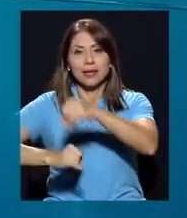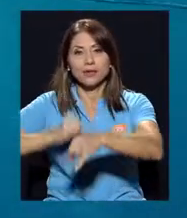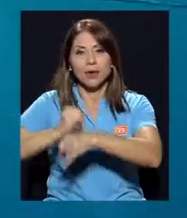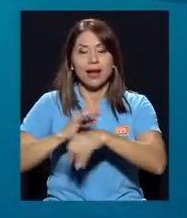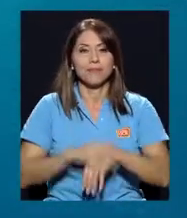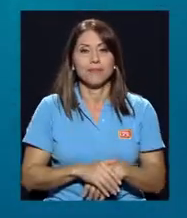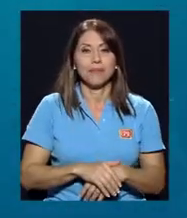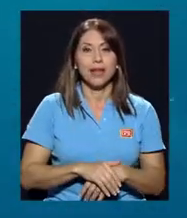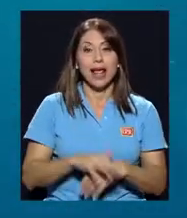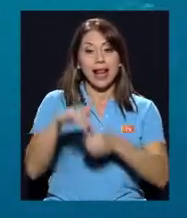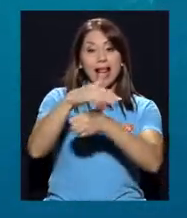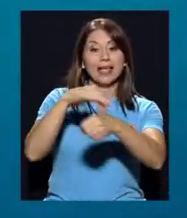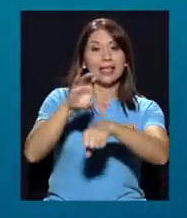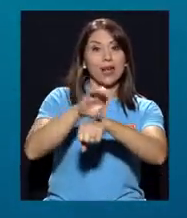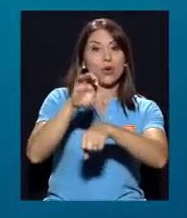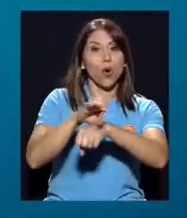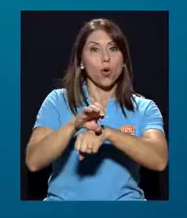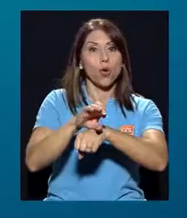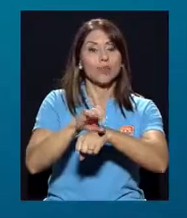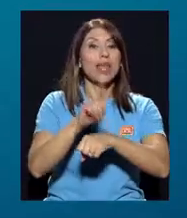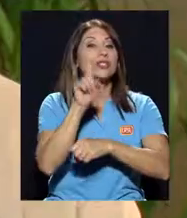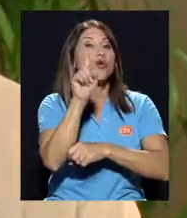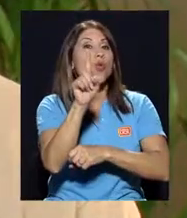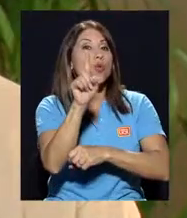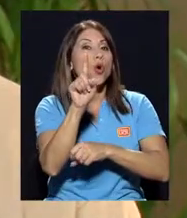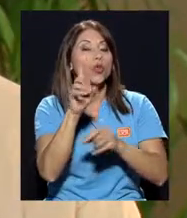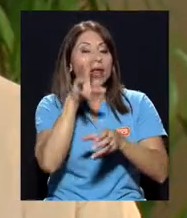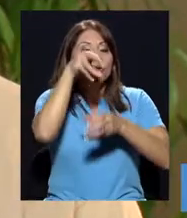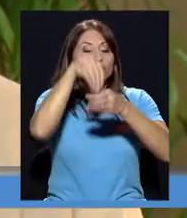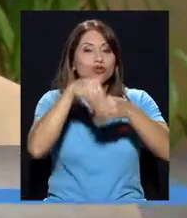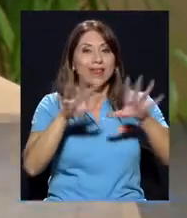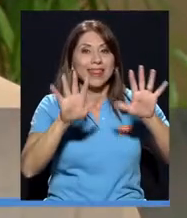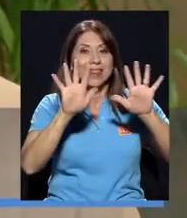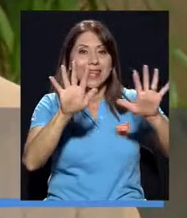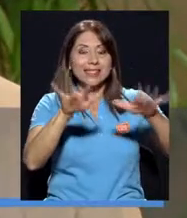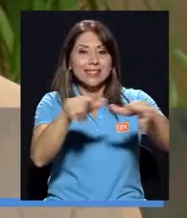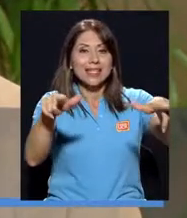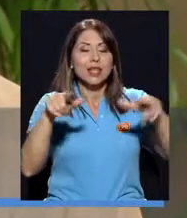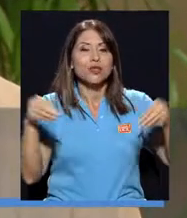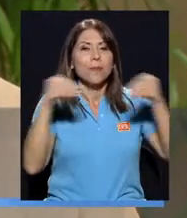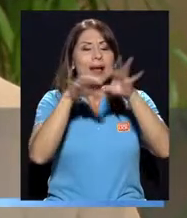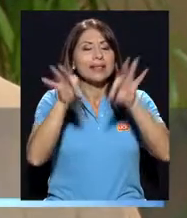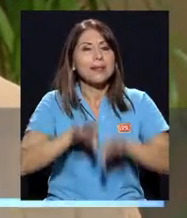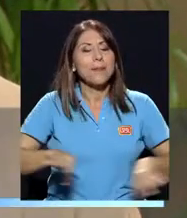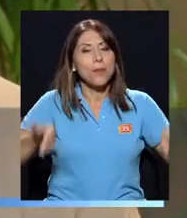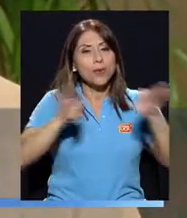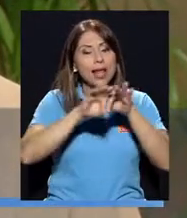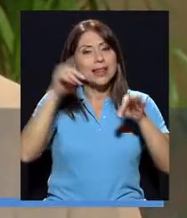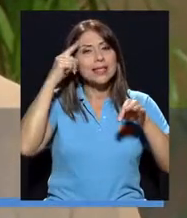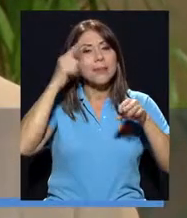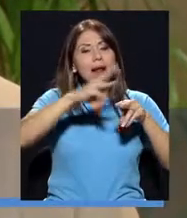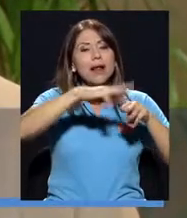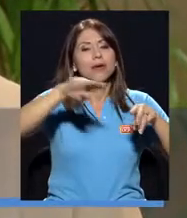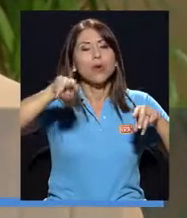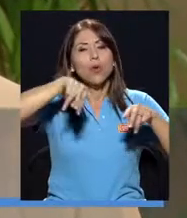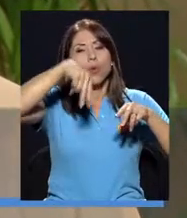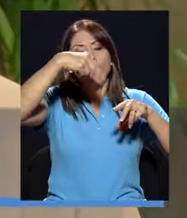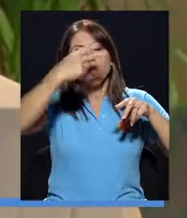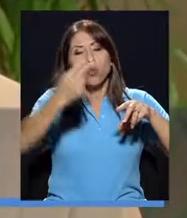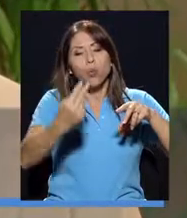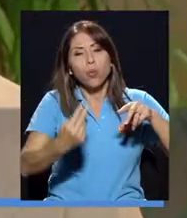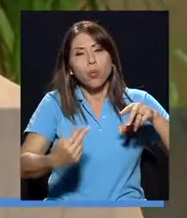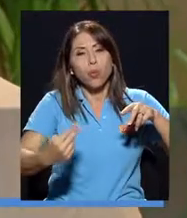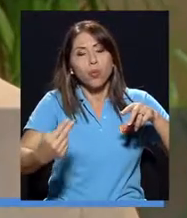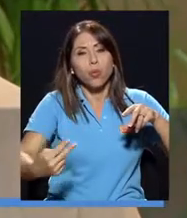los 10 sitios más importantes para el buceo a nivel mundial, precisamente por la calidad de las aguas, la cantidad de especies,